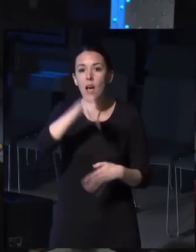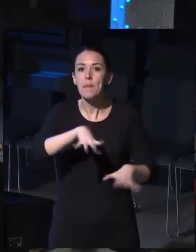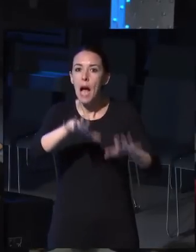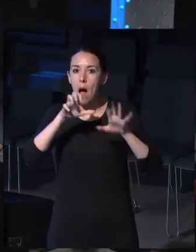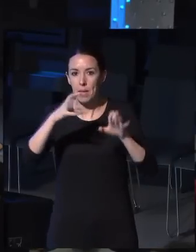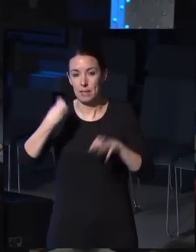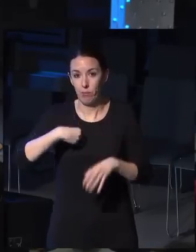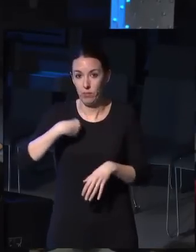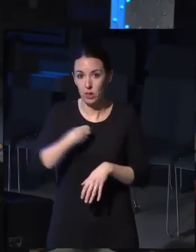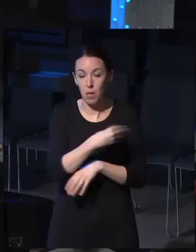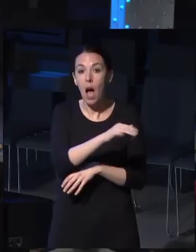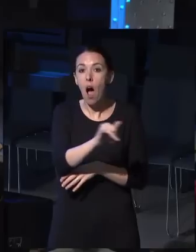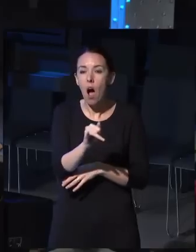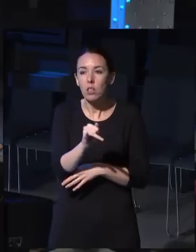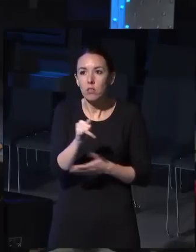de la misma. Hay